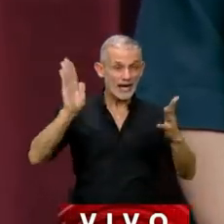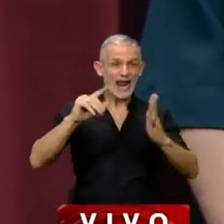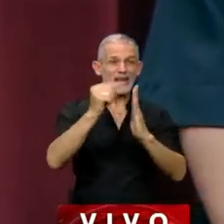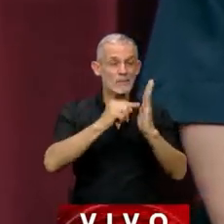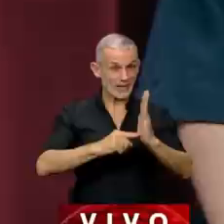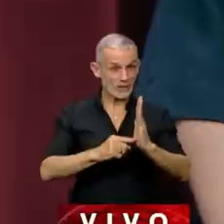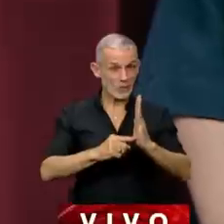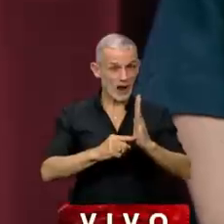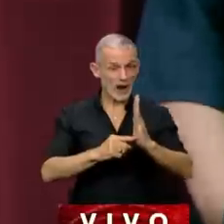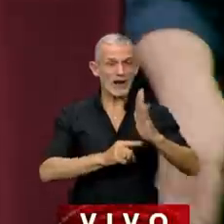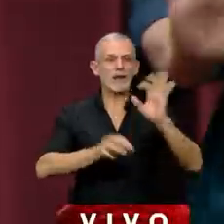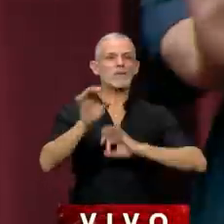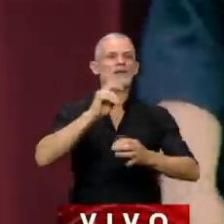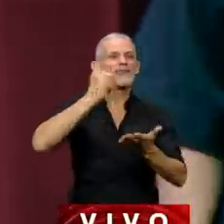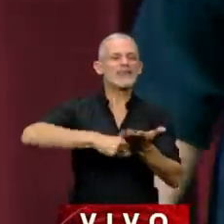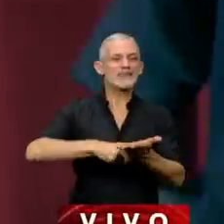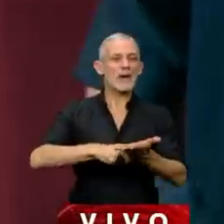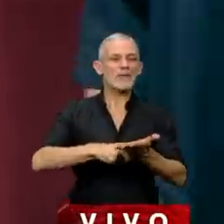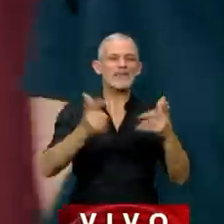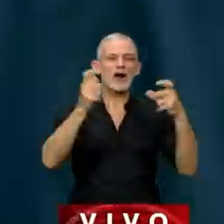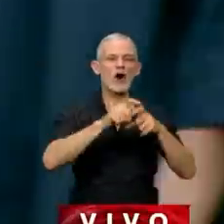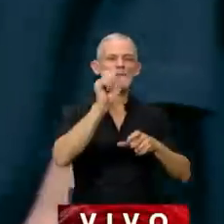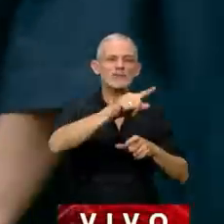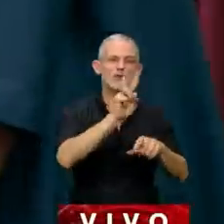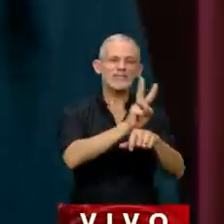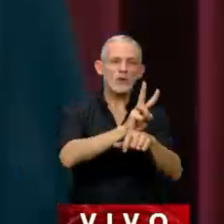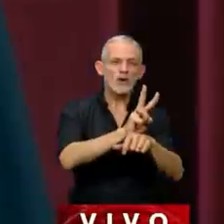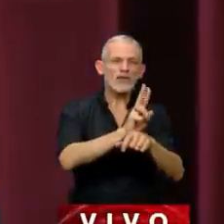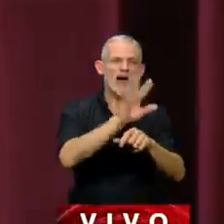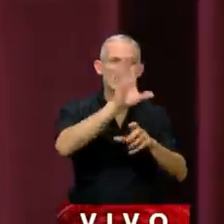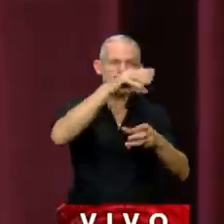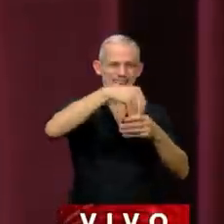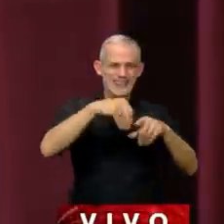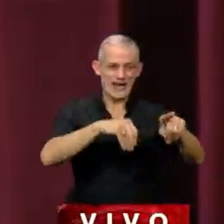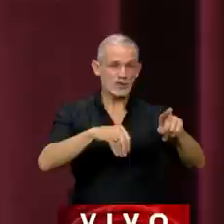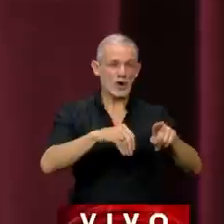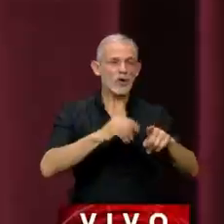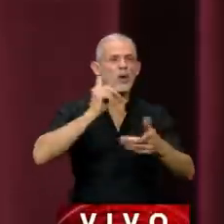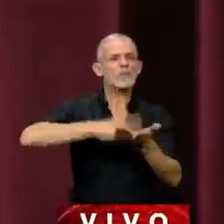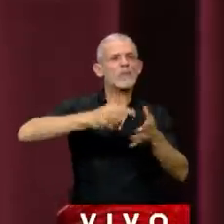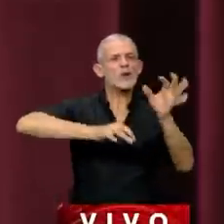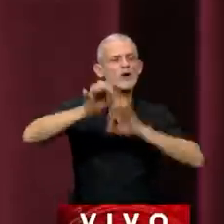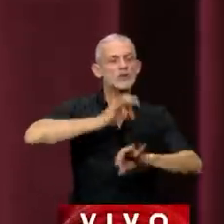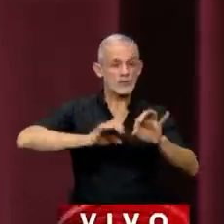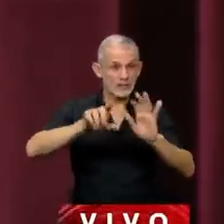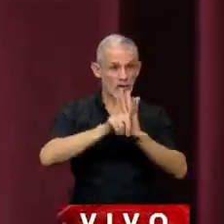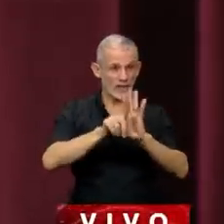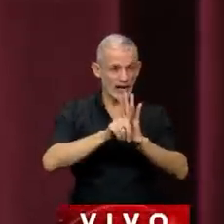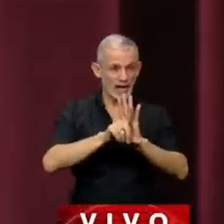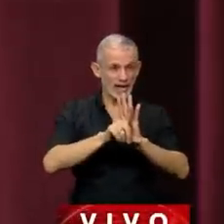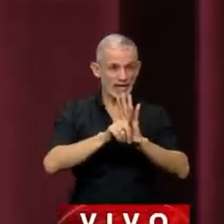en particular el dictamen de la Comisión de Seguridad Interior recaído en el proyecto de